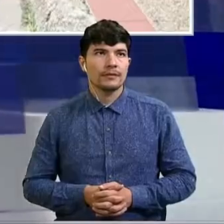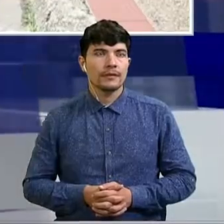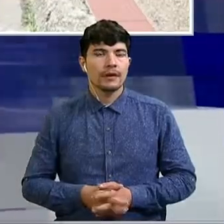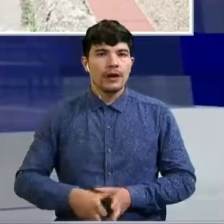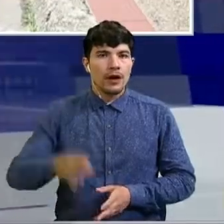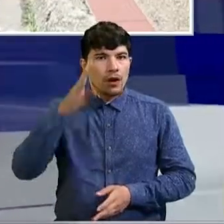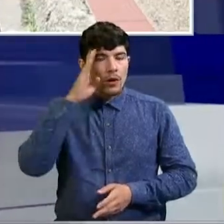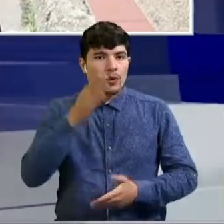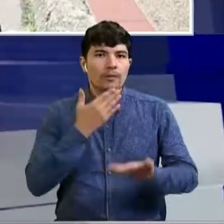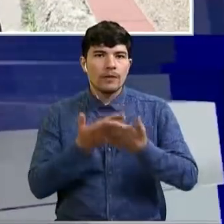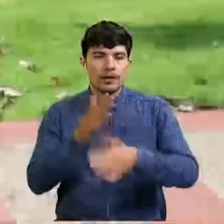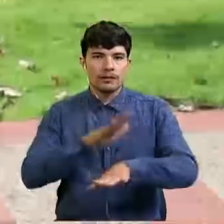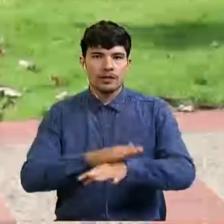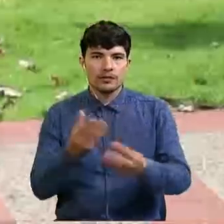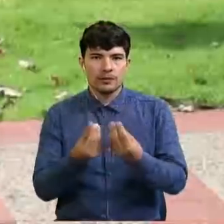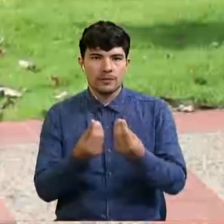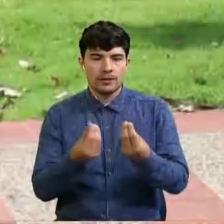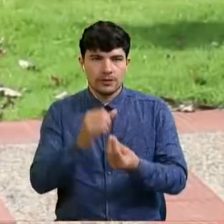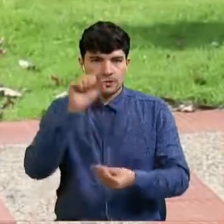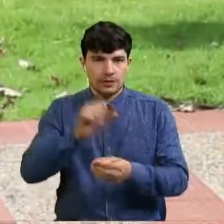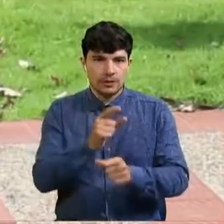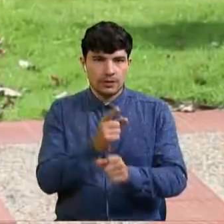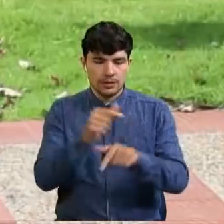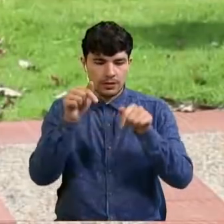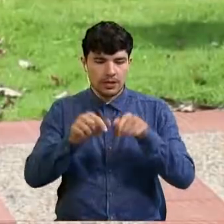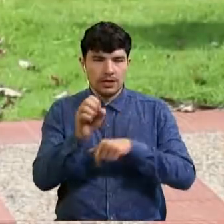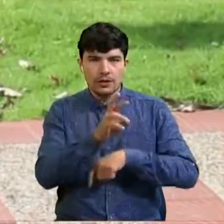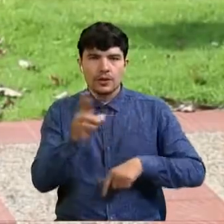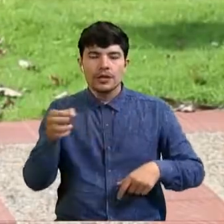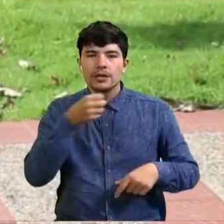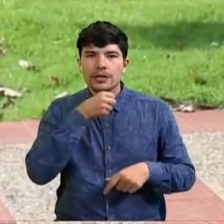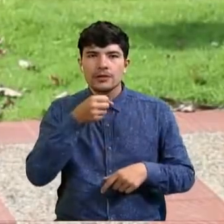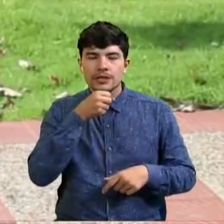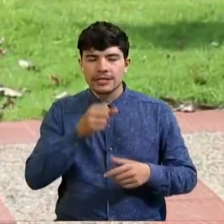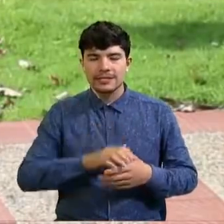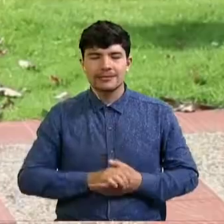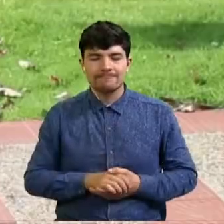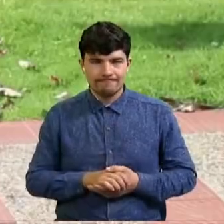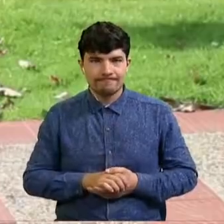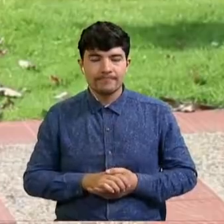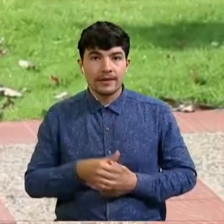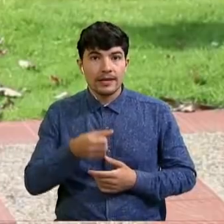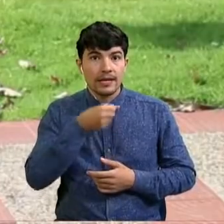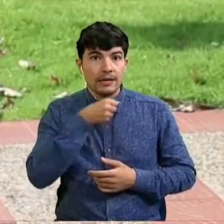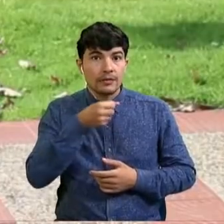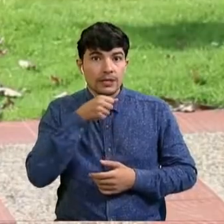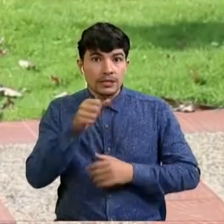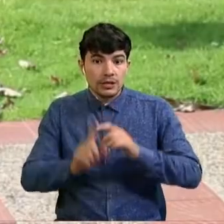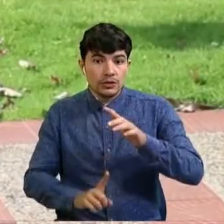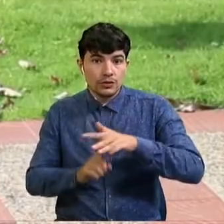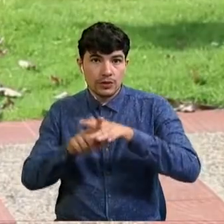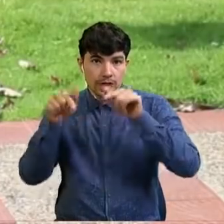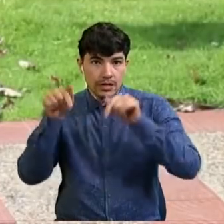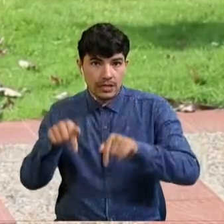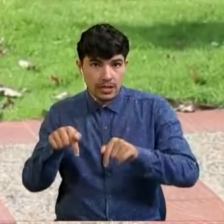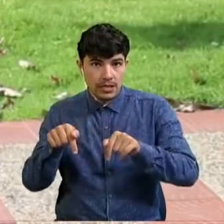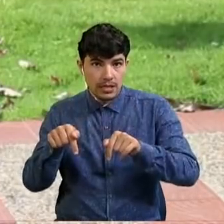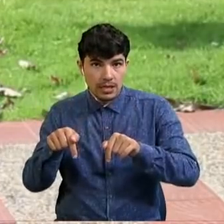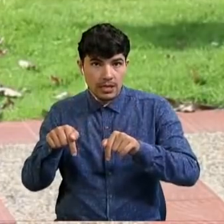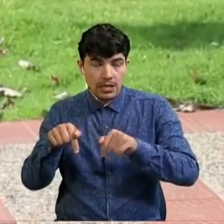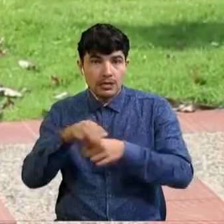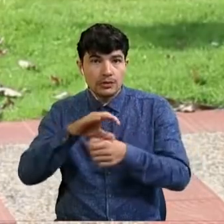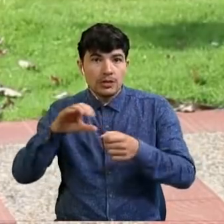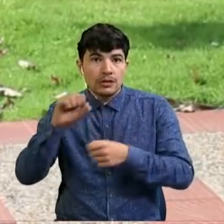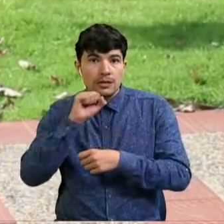Hola, muy buenas tardes compañeros y televidentes de Oriente Noticias. Pues sin duda alguna la noticia que se genera más importante en ese momento en